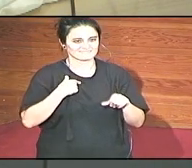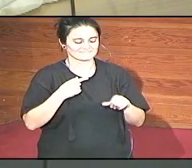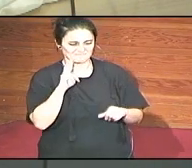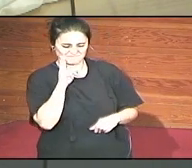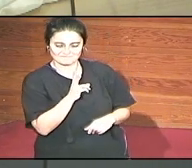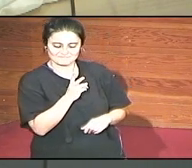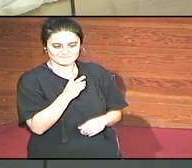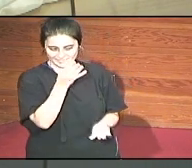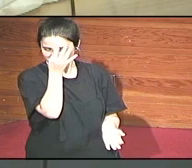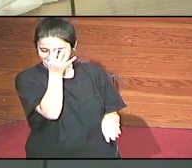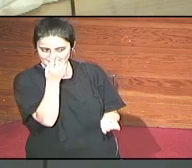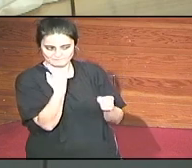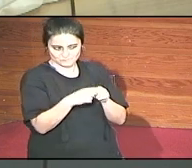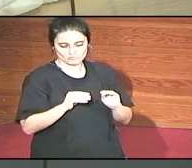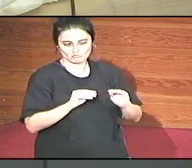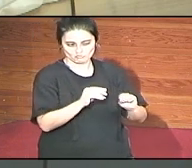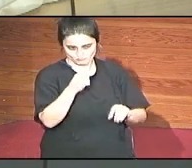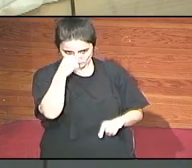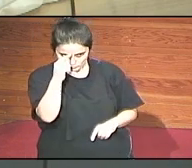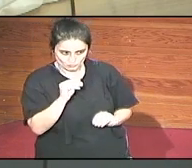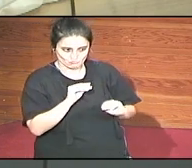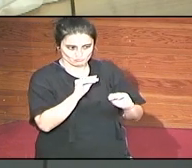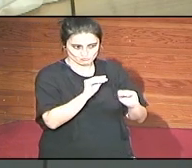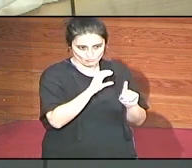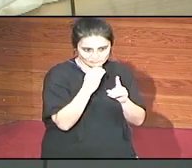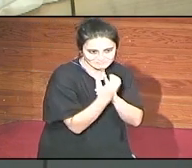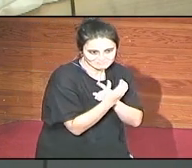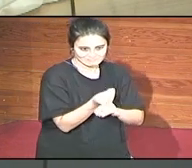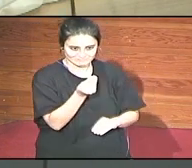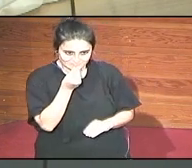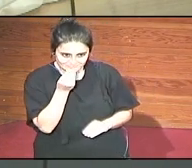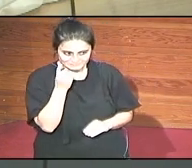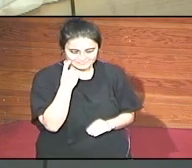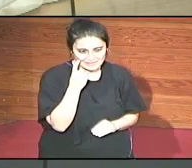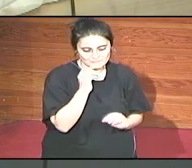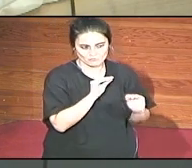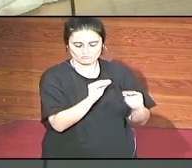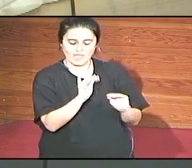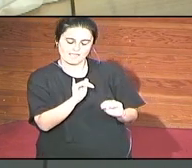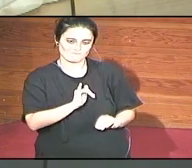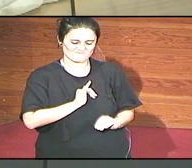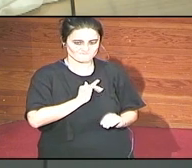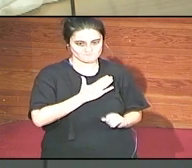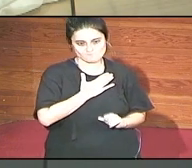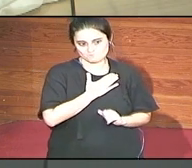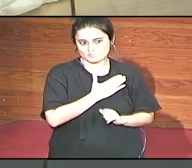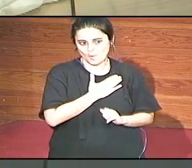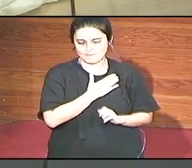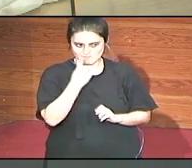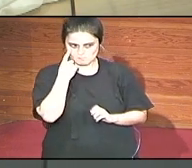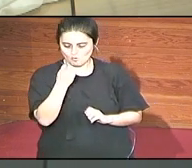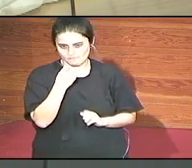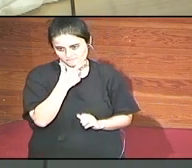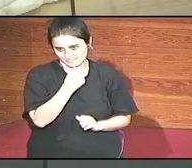su cultura de que su gastronomía de que tienen una seña de identidad propia también la ves